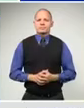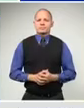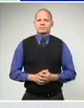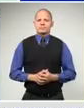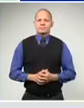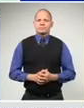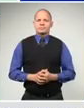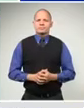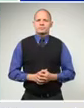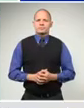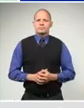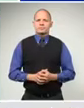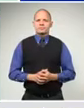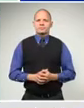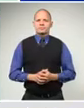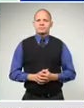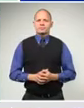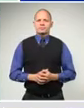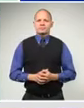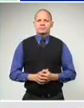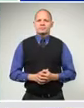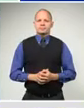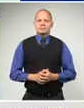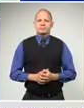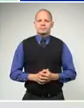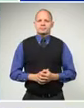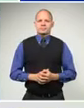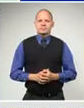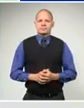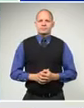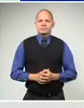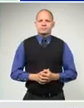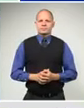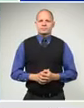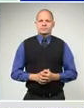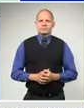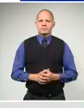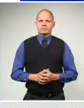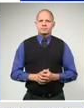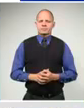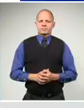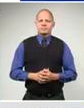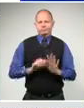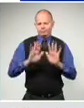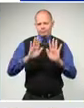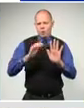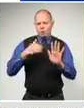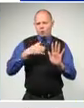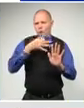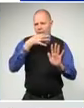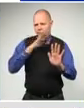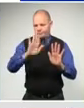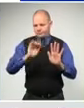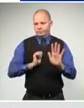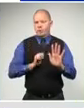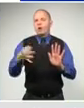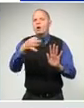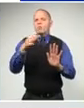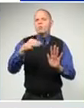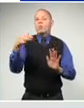ayer. Nos vamos a referir a la situación que presenta el municipio de Hagüey Grande, que como ustedes ven